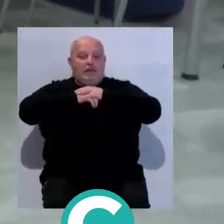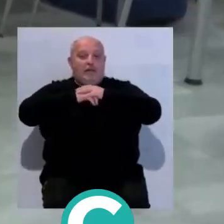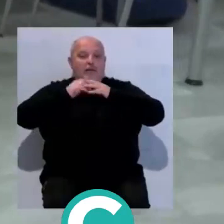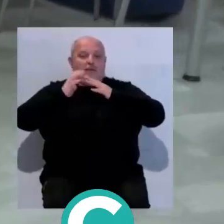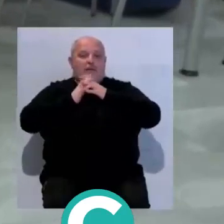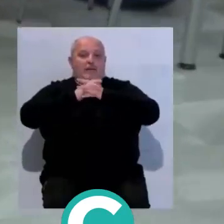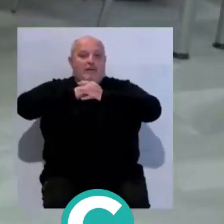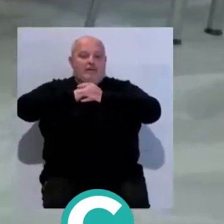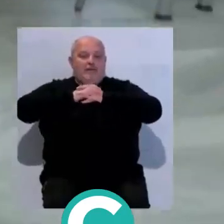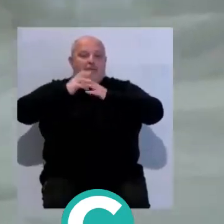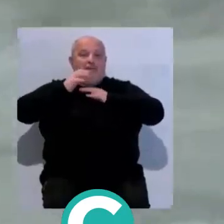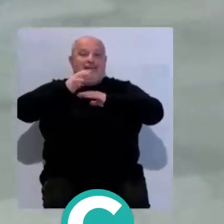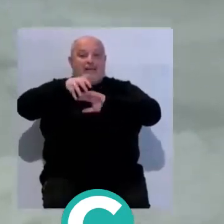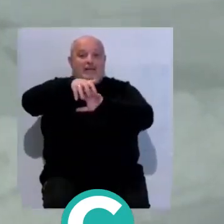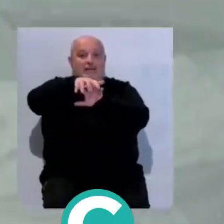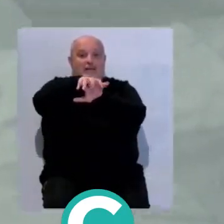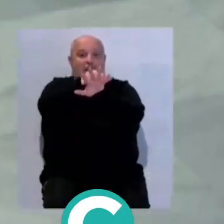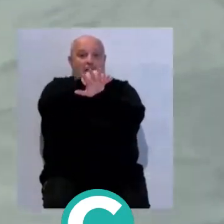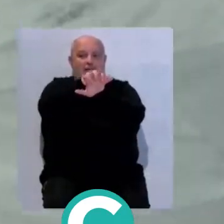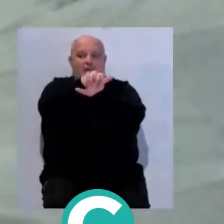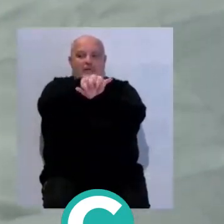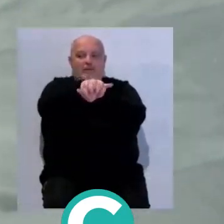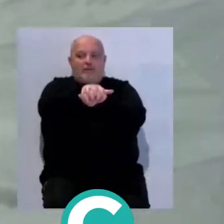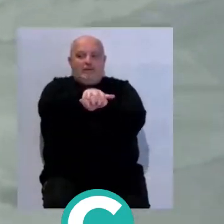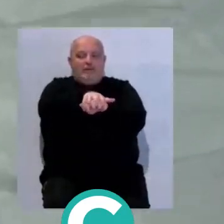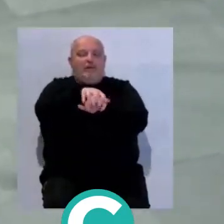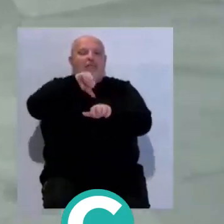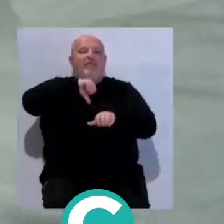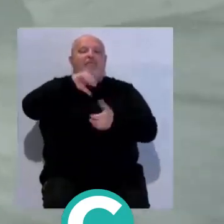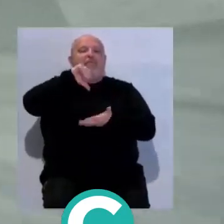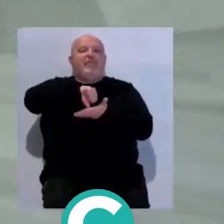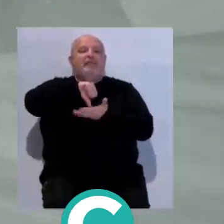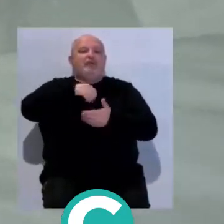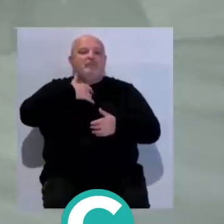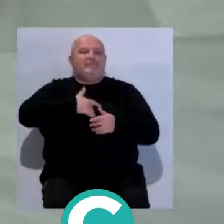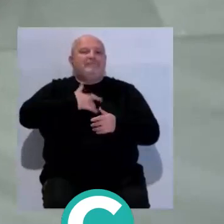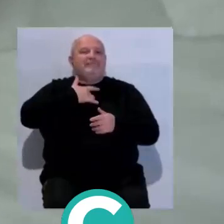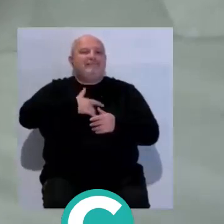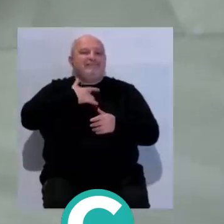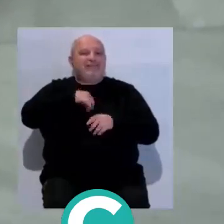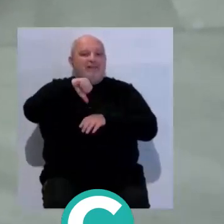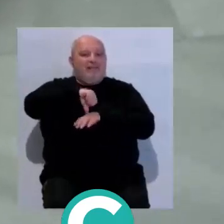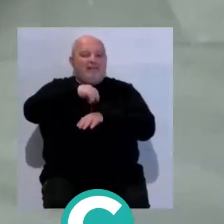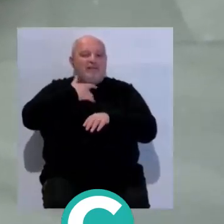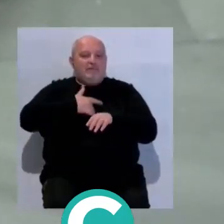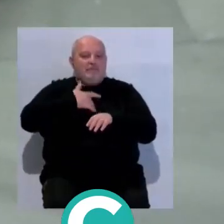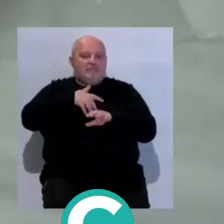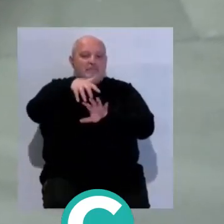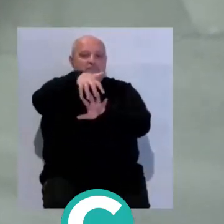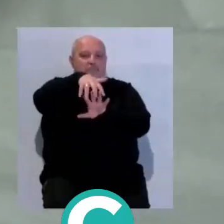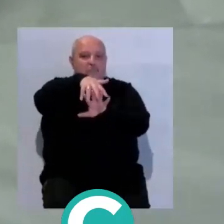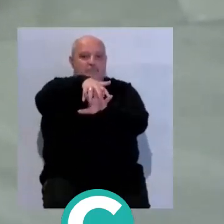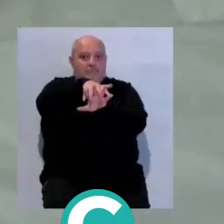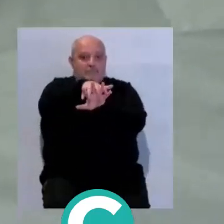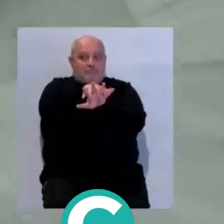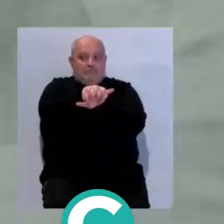Dedos entrelazados y directamente nos iríamos en el centro del pecho, en la línea intermamaria, nos pondríamos con esas manos.